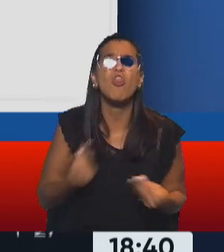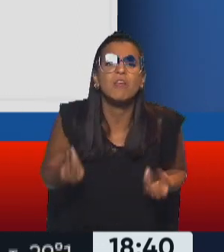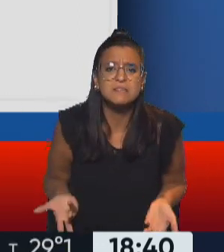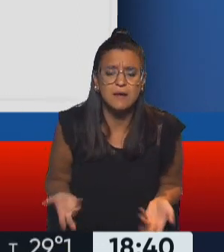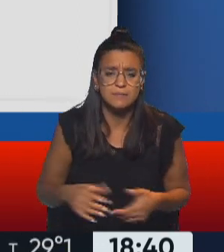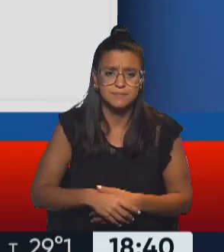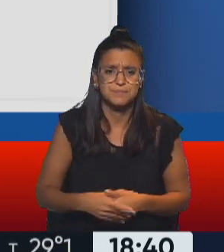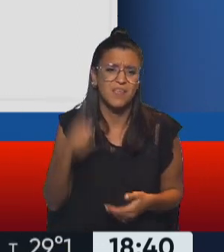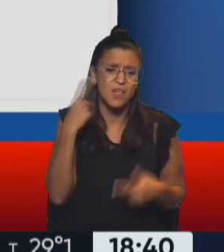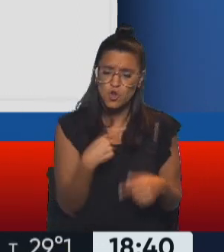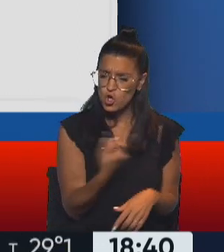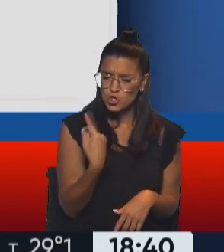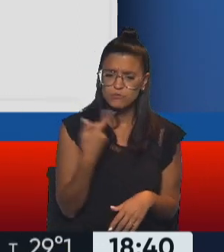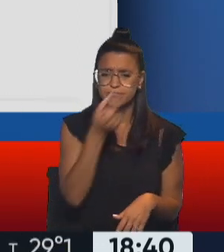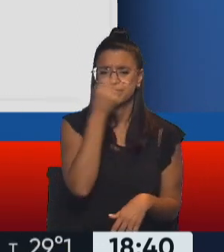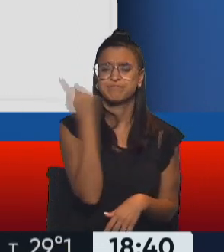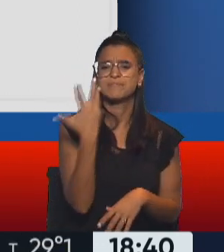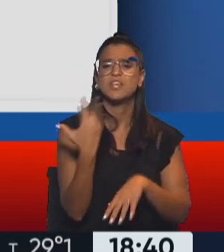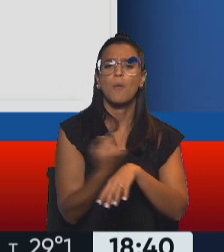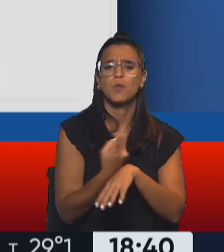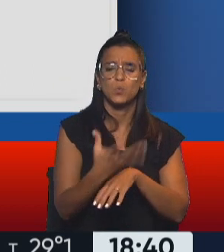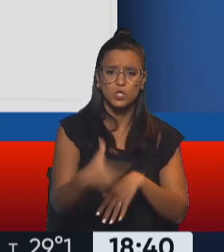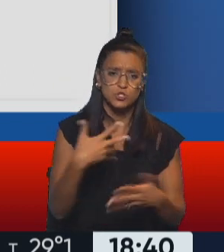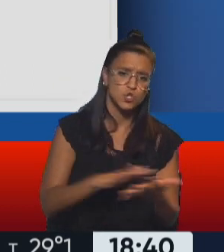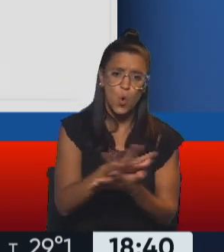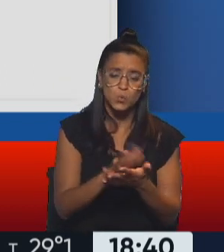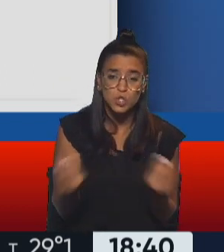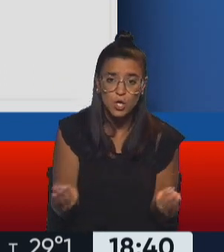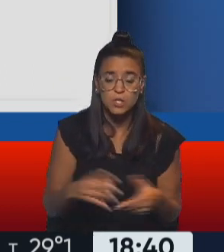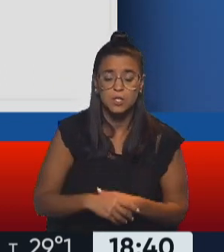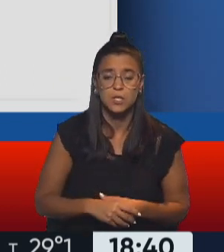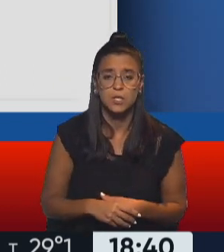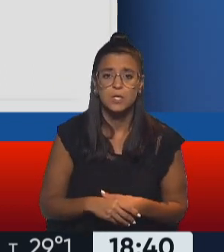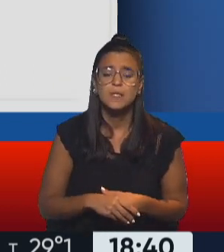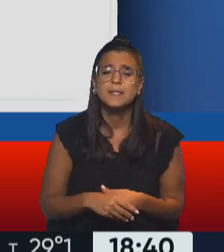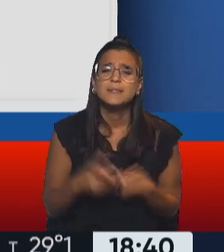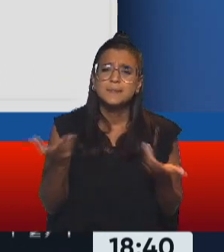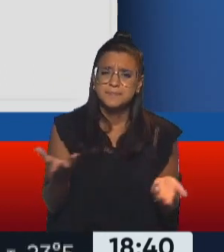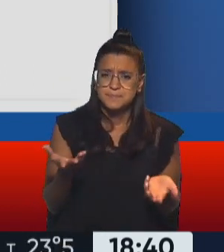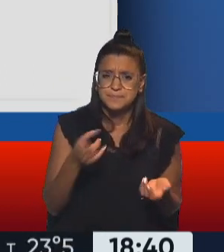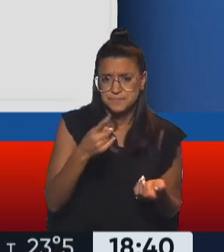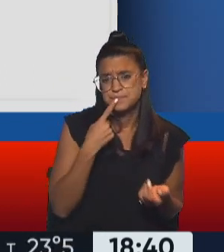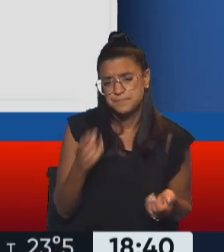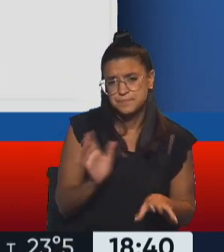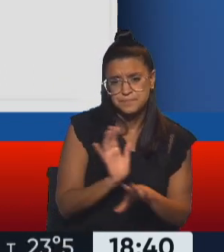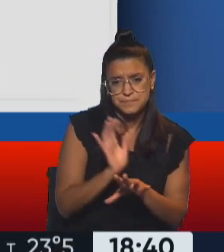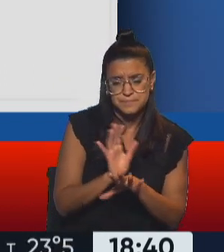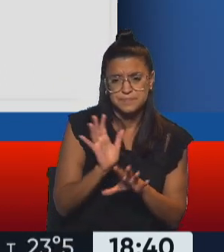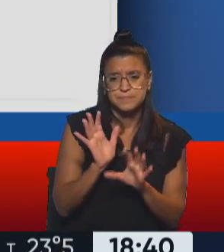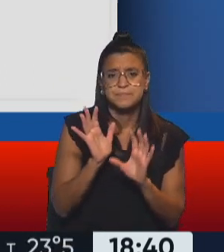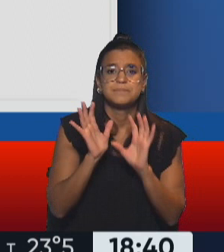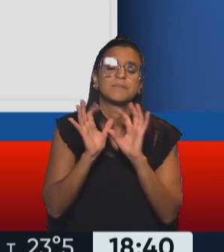ahora? Esta idea de nosotros lo hubiésemos solucionado en 5 minutos es la que, digamos, si bien queda circunscripta a